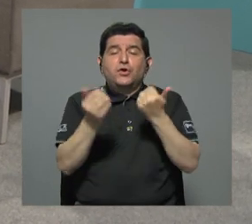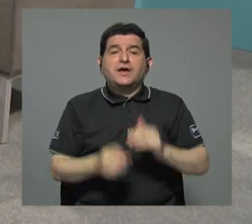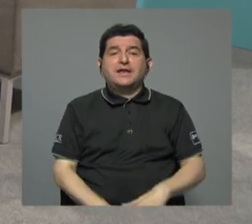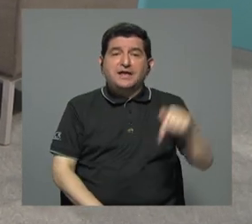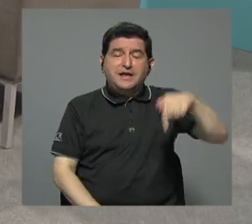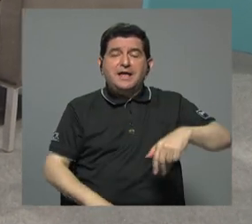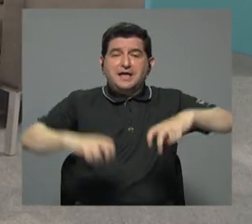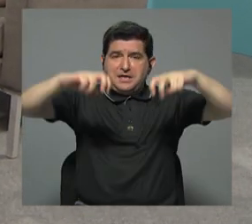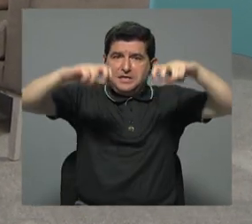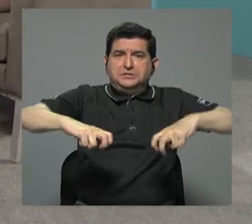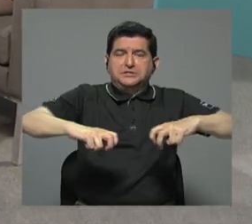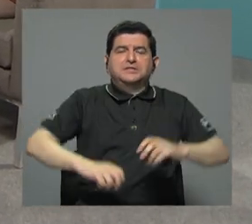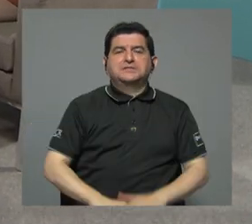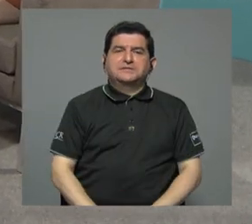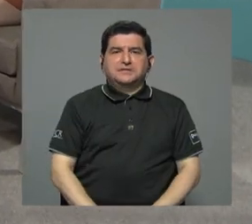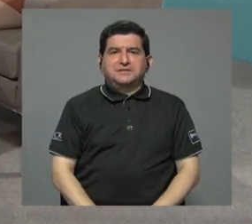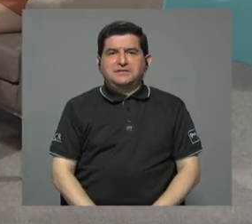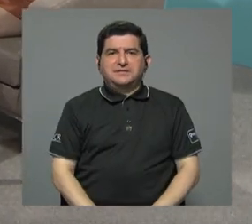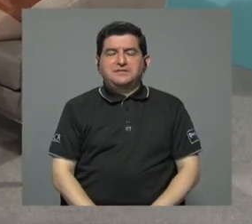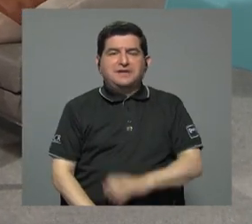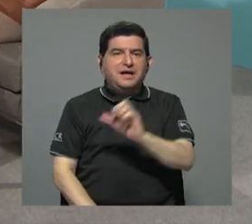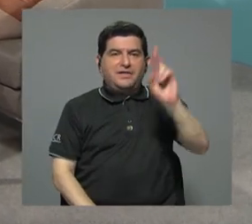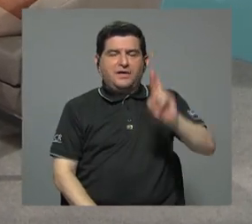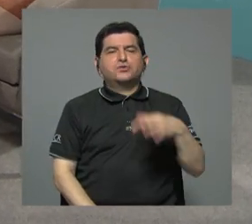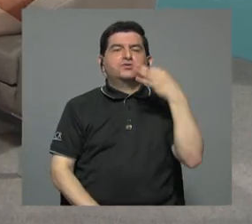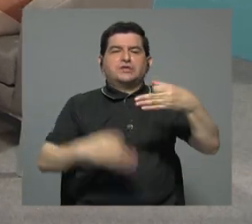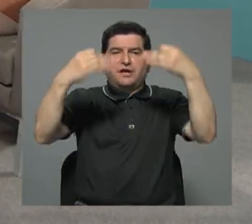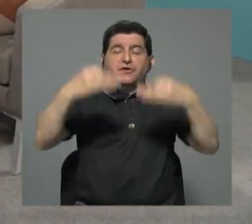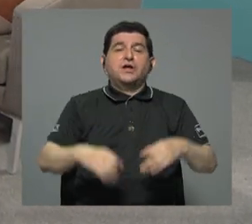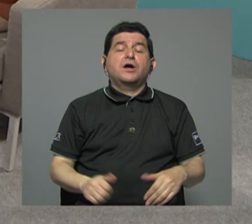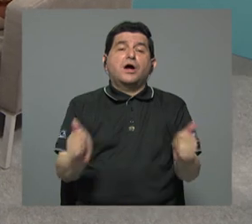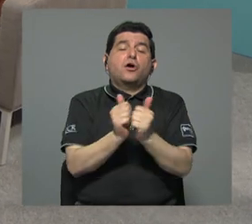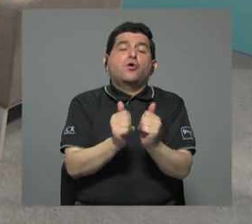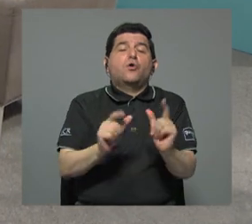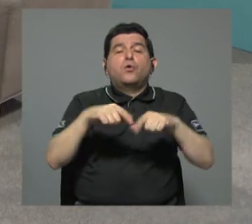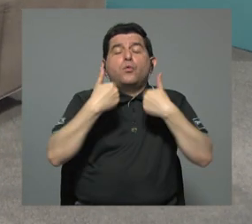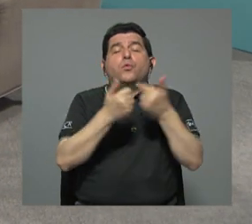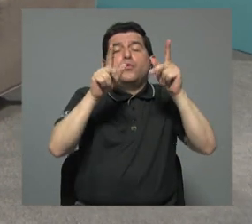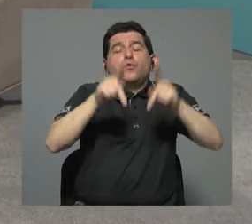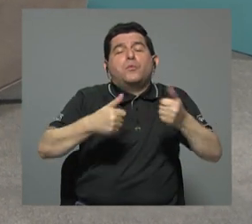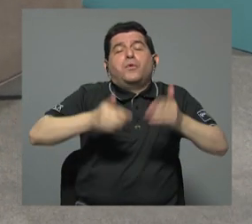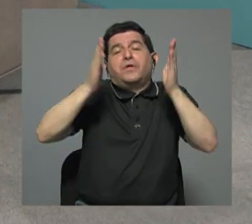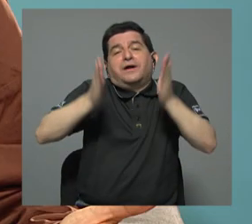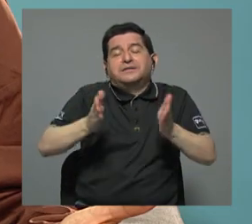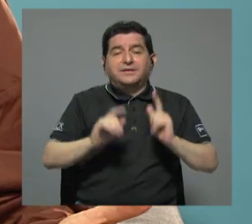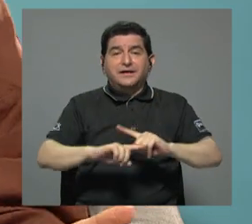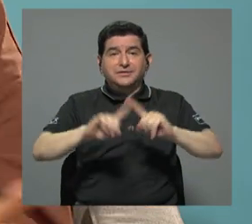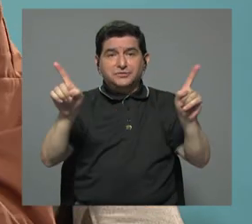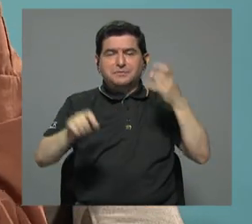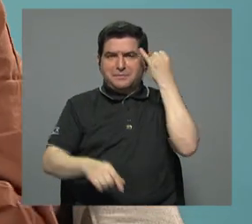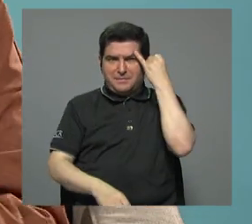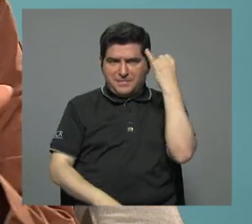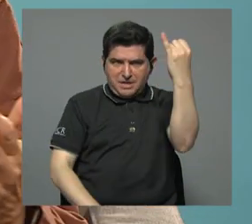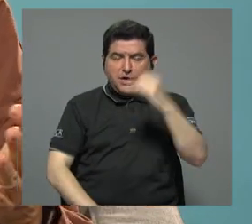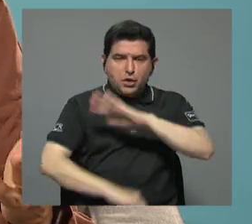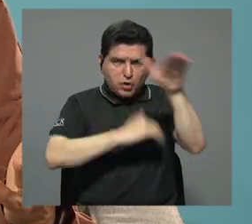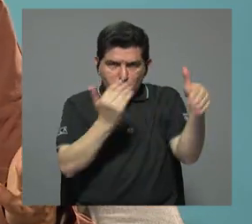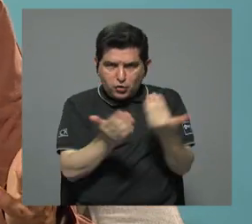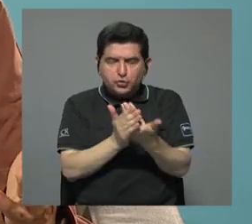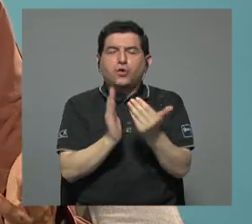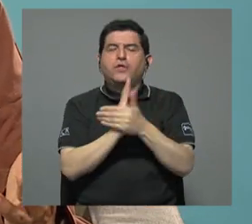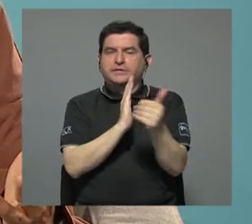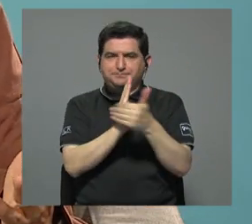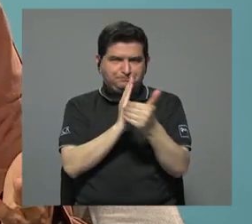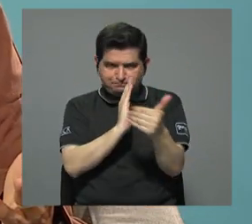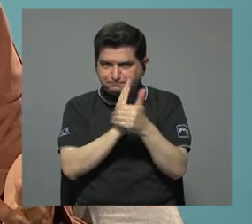esta silla de costa rica en juego con ciertas personas candidatas pero bueno la idea es que todas estén en capacidad